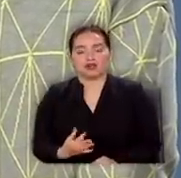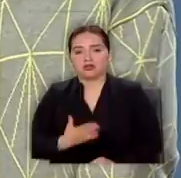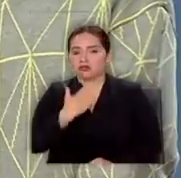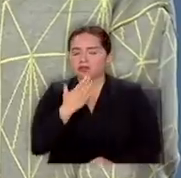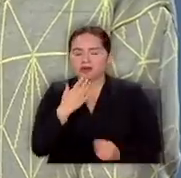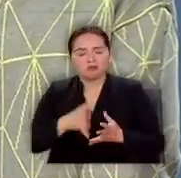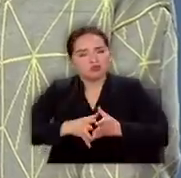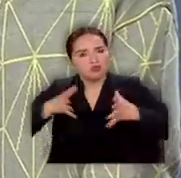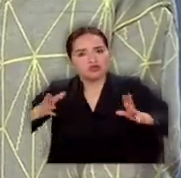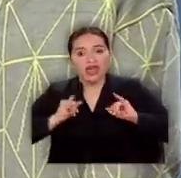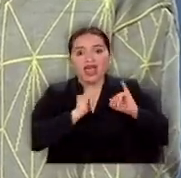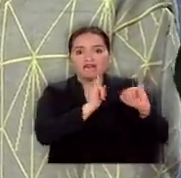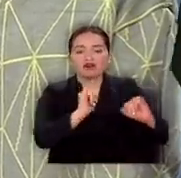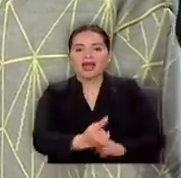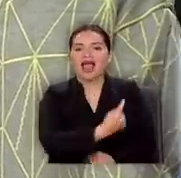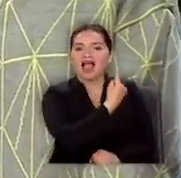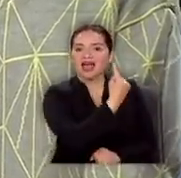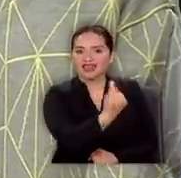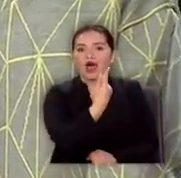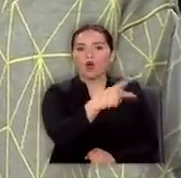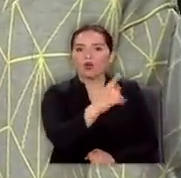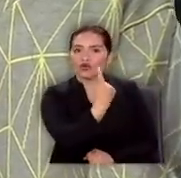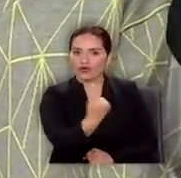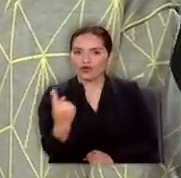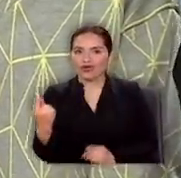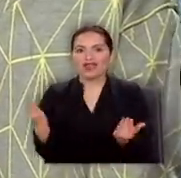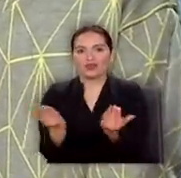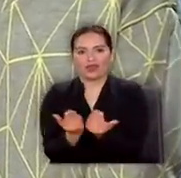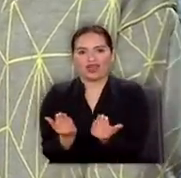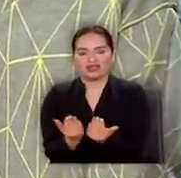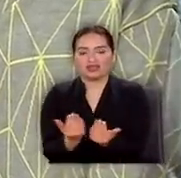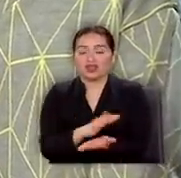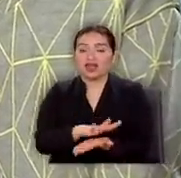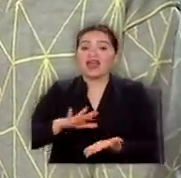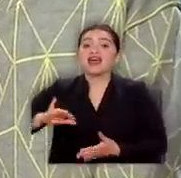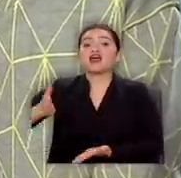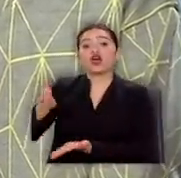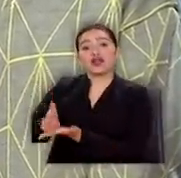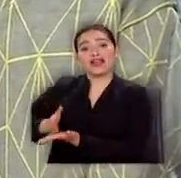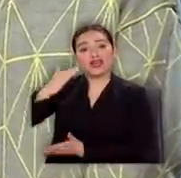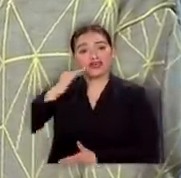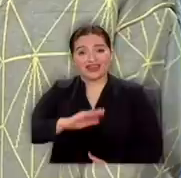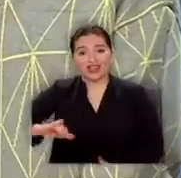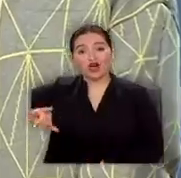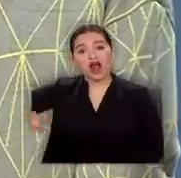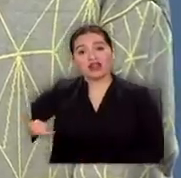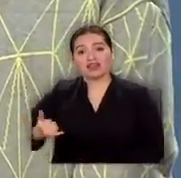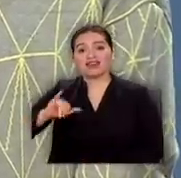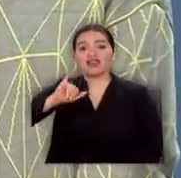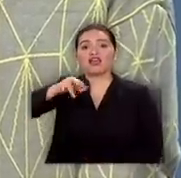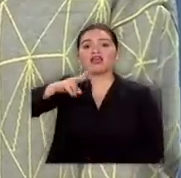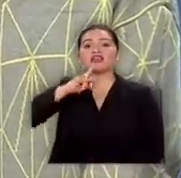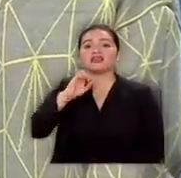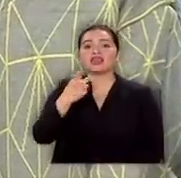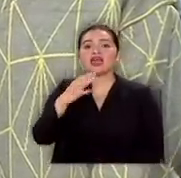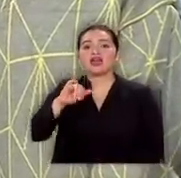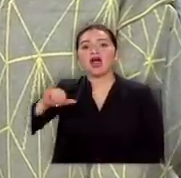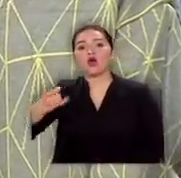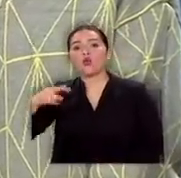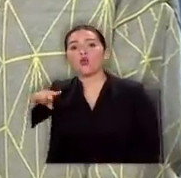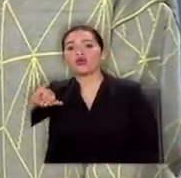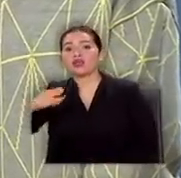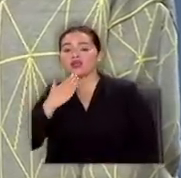mucha información a cada uno de sus estudiantes en relación a los jardines infantiles tanto integra como ungir